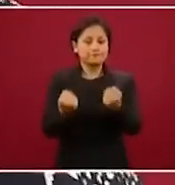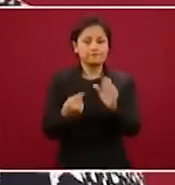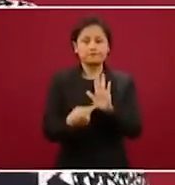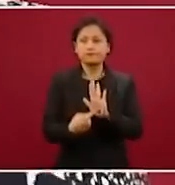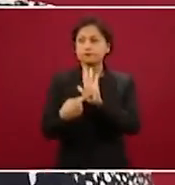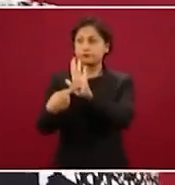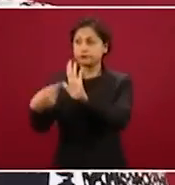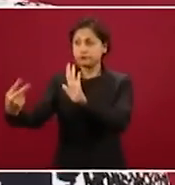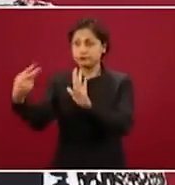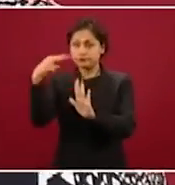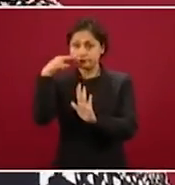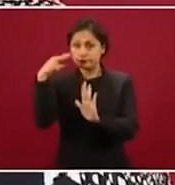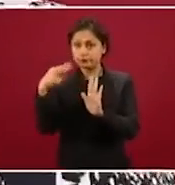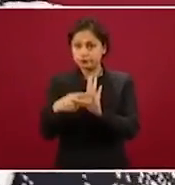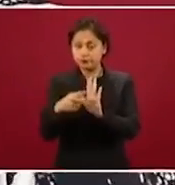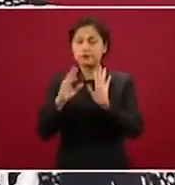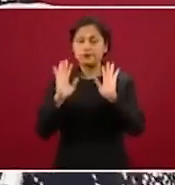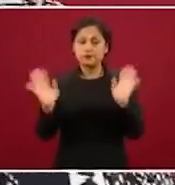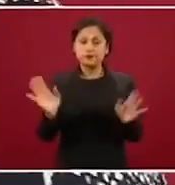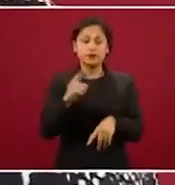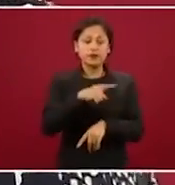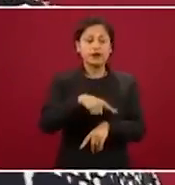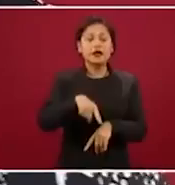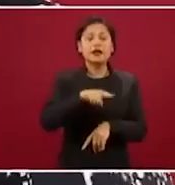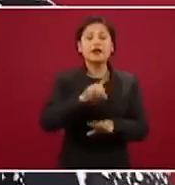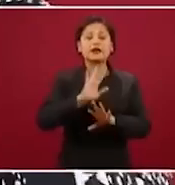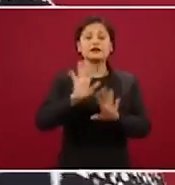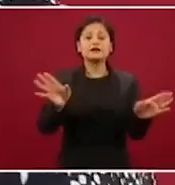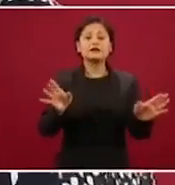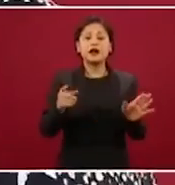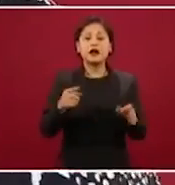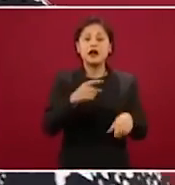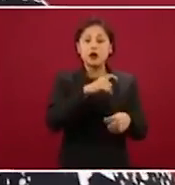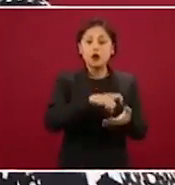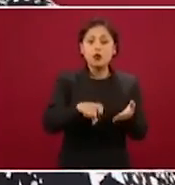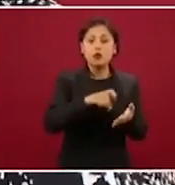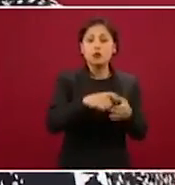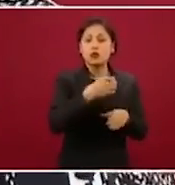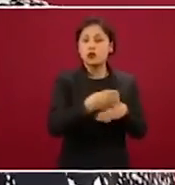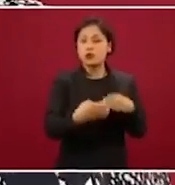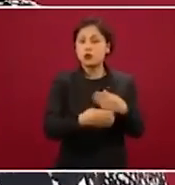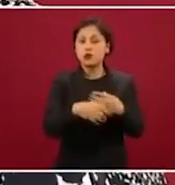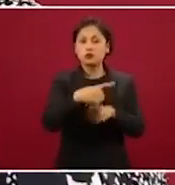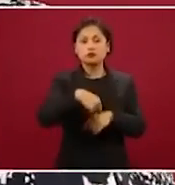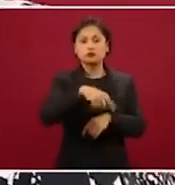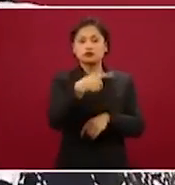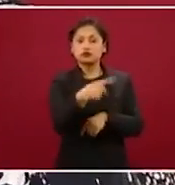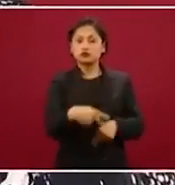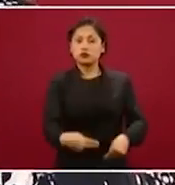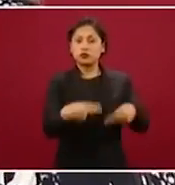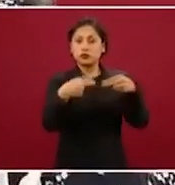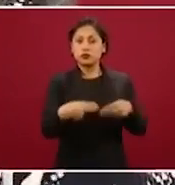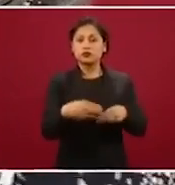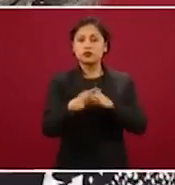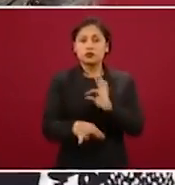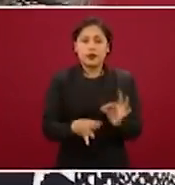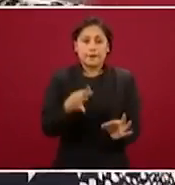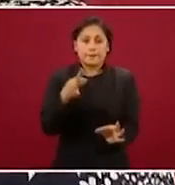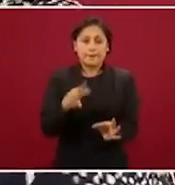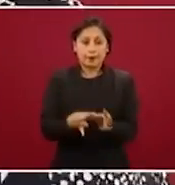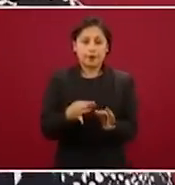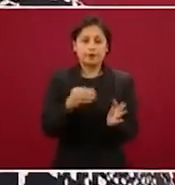algunos enseres y ya está. También estamos incidiendo en la parte de la formalización.